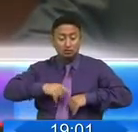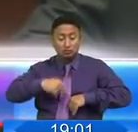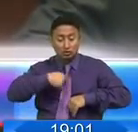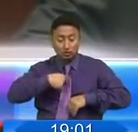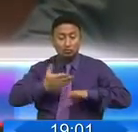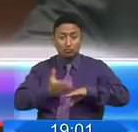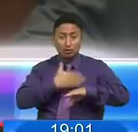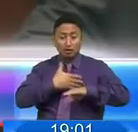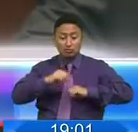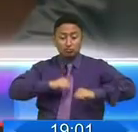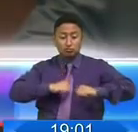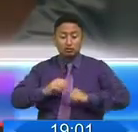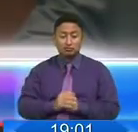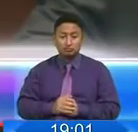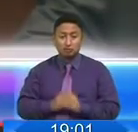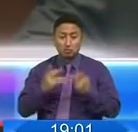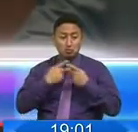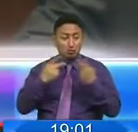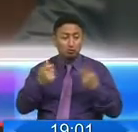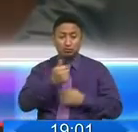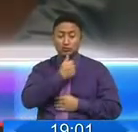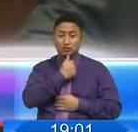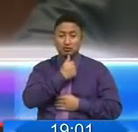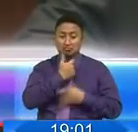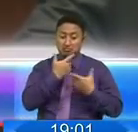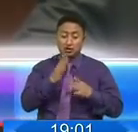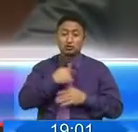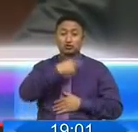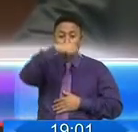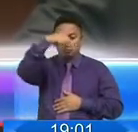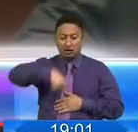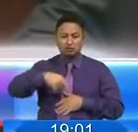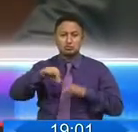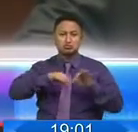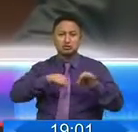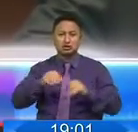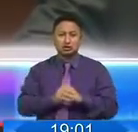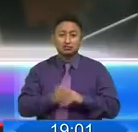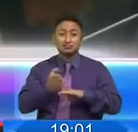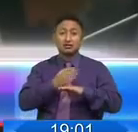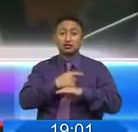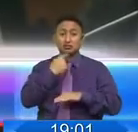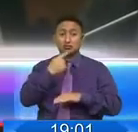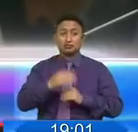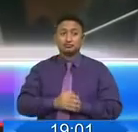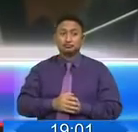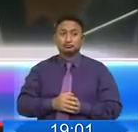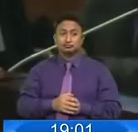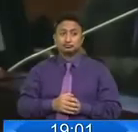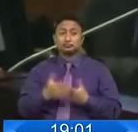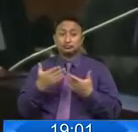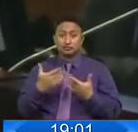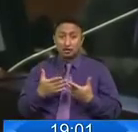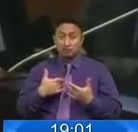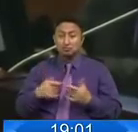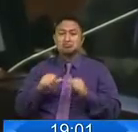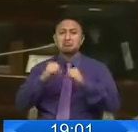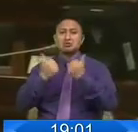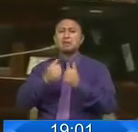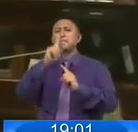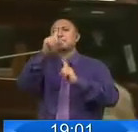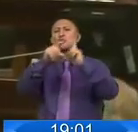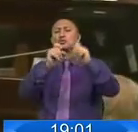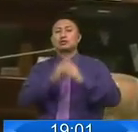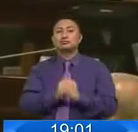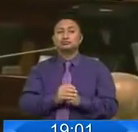actos, sean públicos, sean privados, pero estoy aquí para responder por aquello que hice. Y fue el momento de las interpelantes. Las